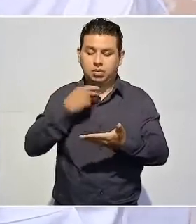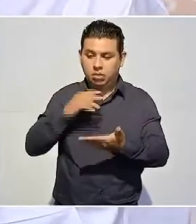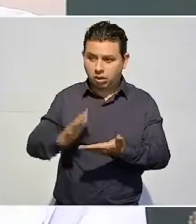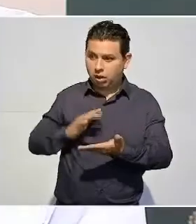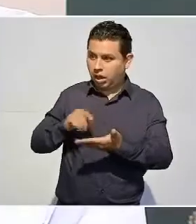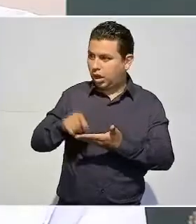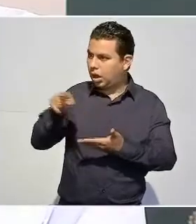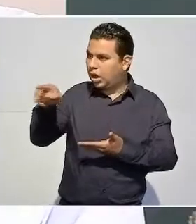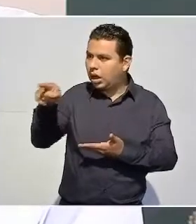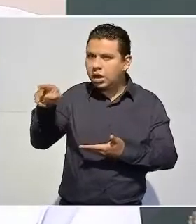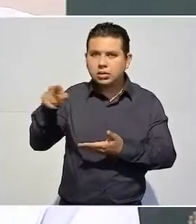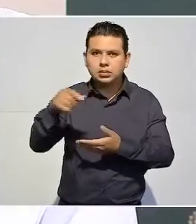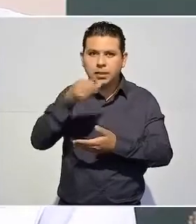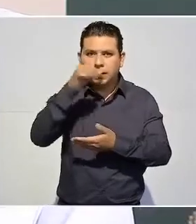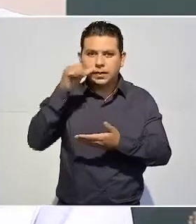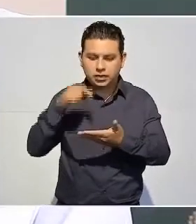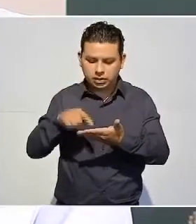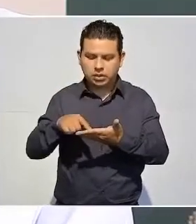Sorprendido, el coronel Álvarez